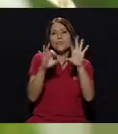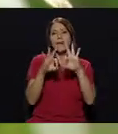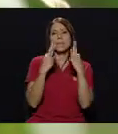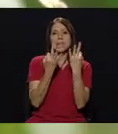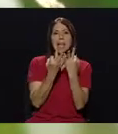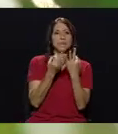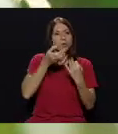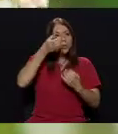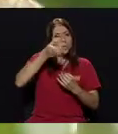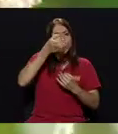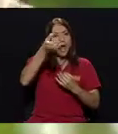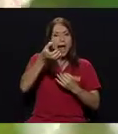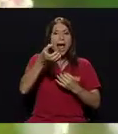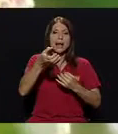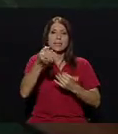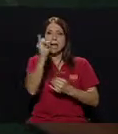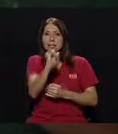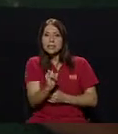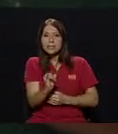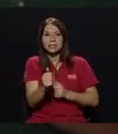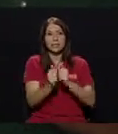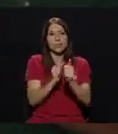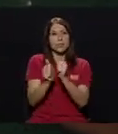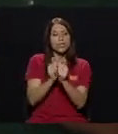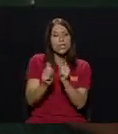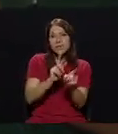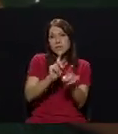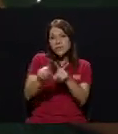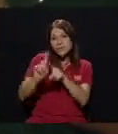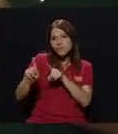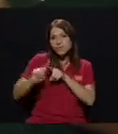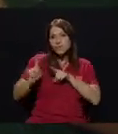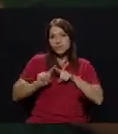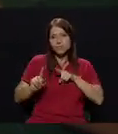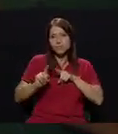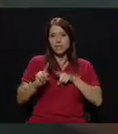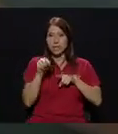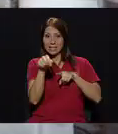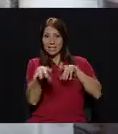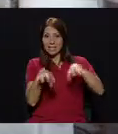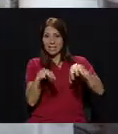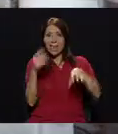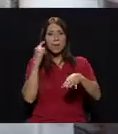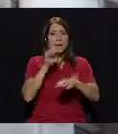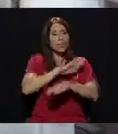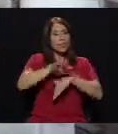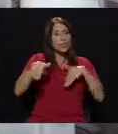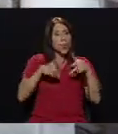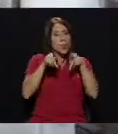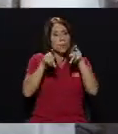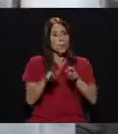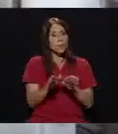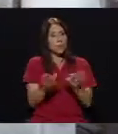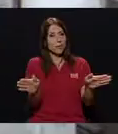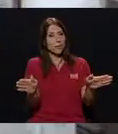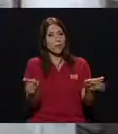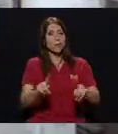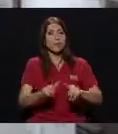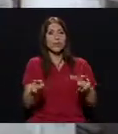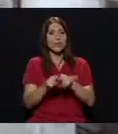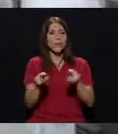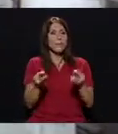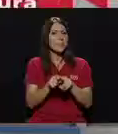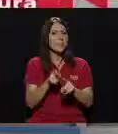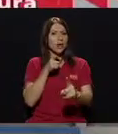tenemos actividades culturales, artísticas y deportivas para también que sea una actividad, digamos, para todo público,